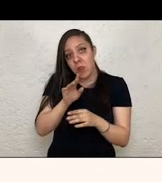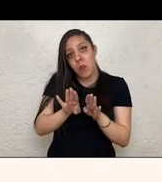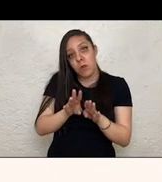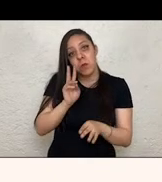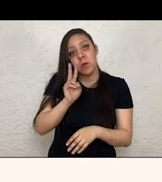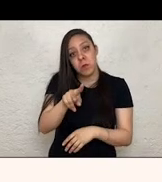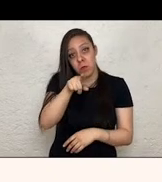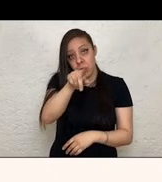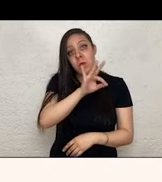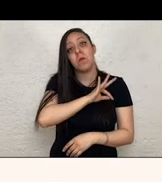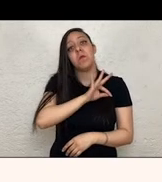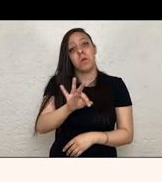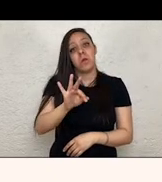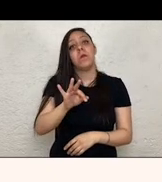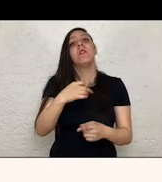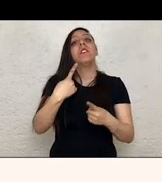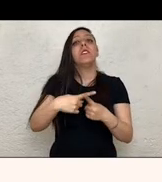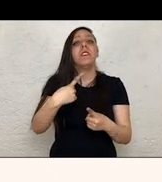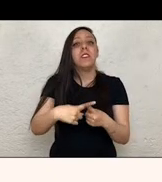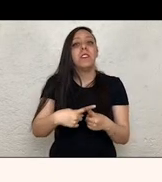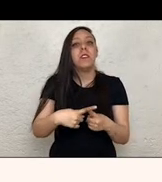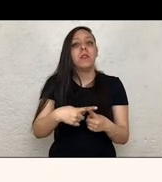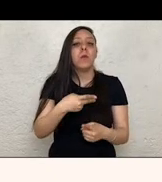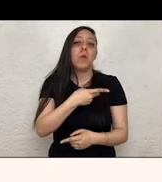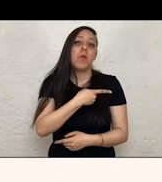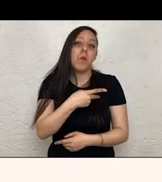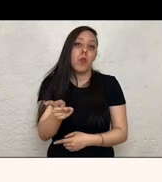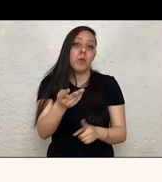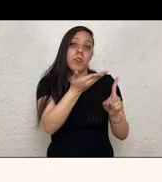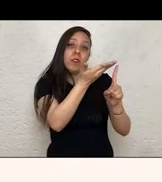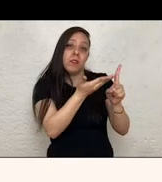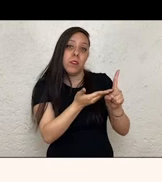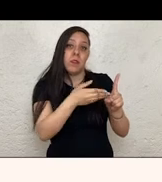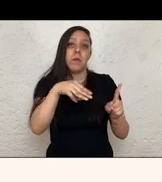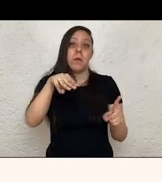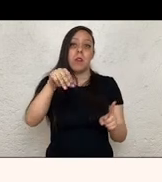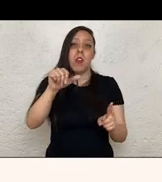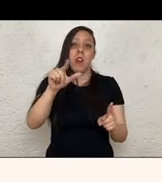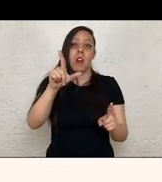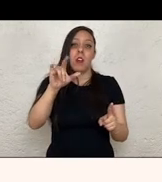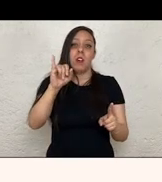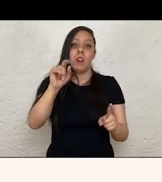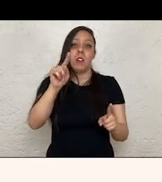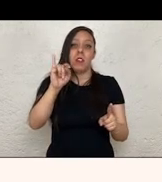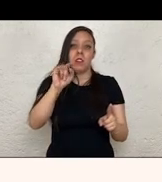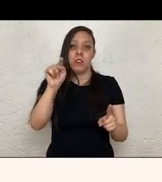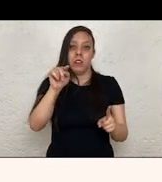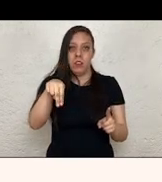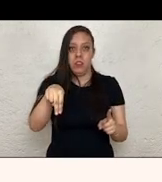calladita. Esta hubiera podido ser la pobre Malinzin. ¿La próxima?